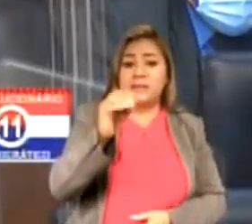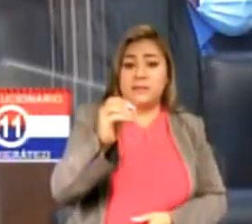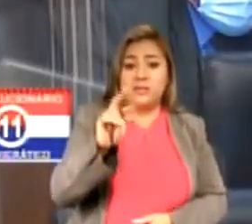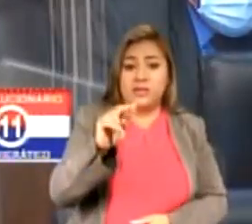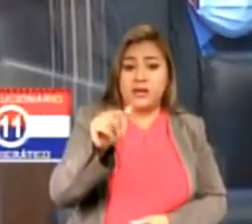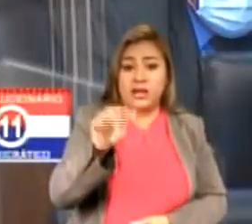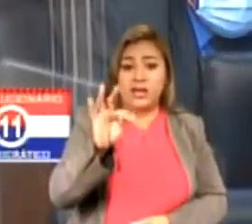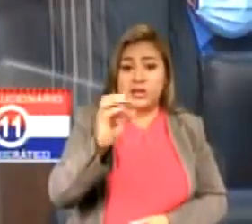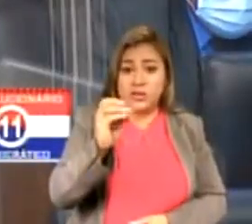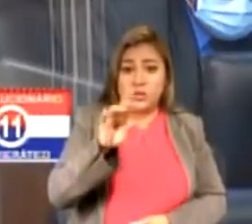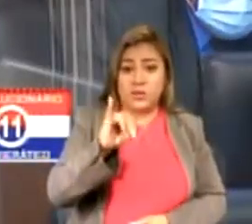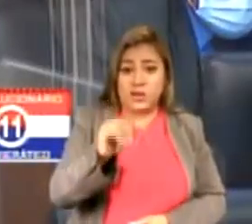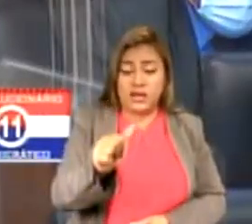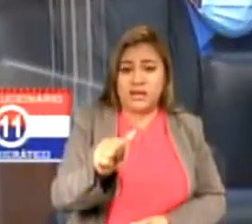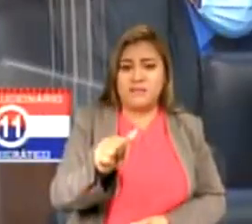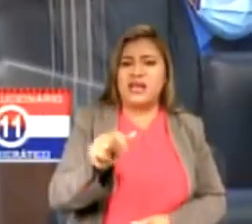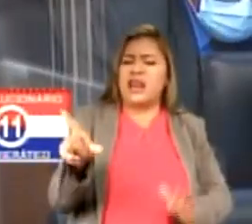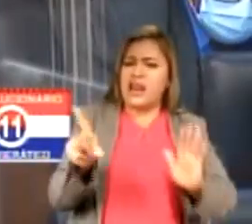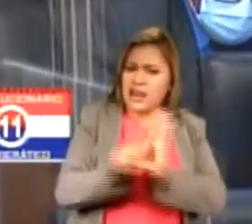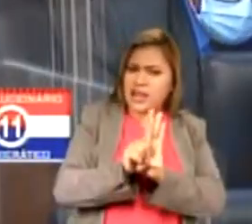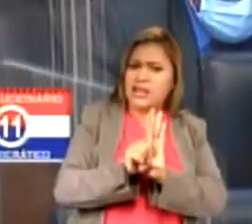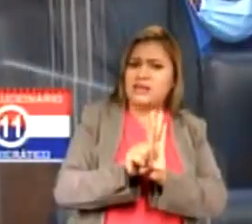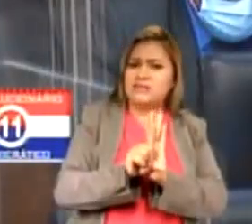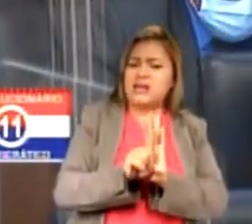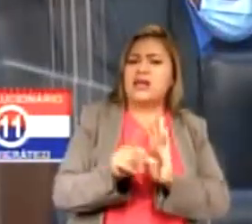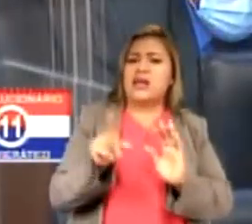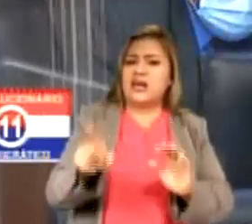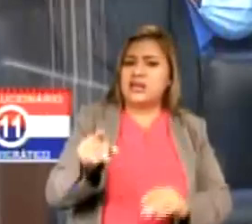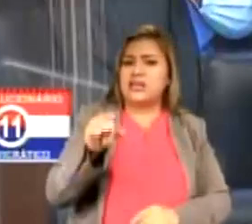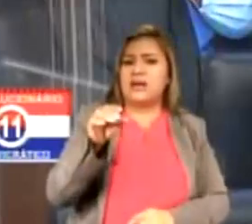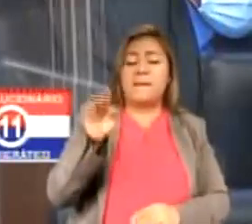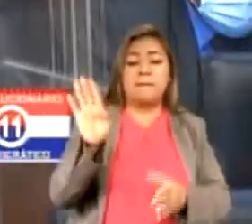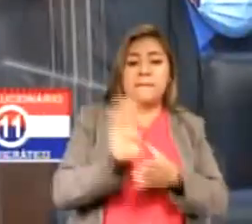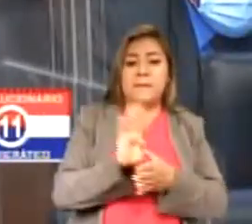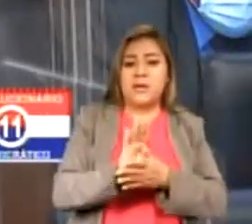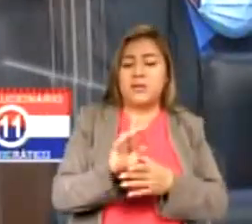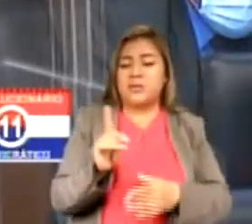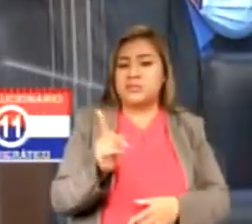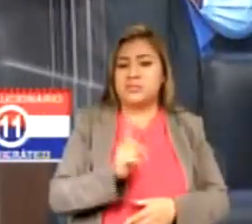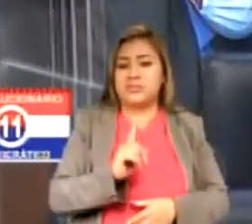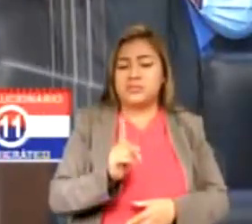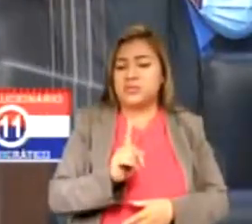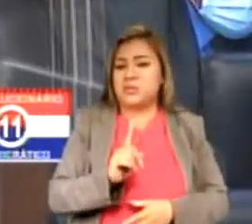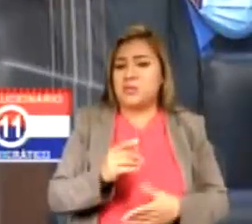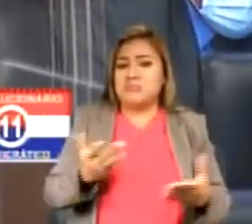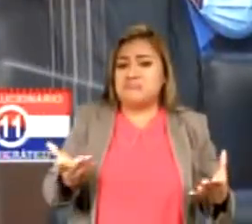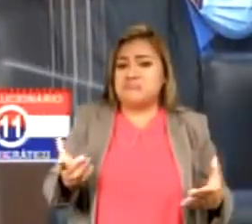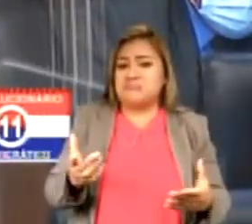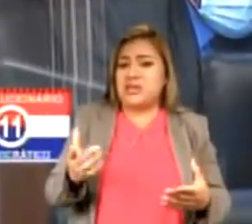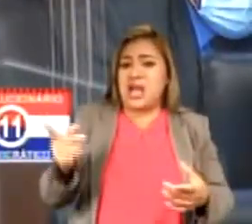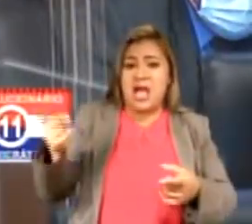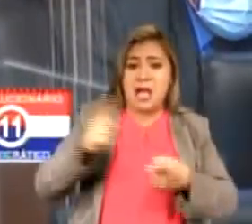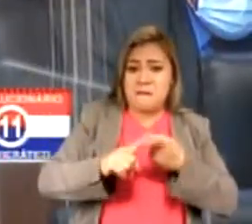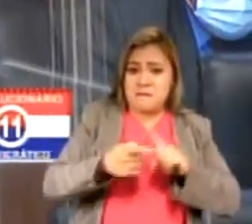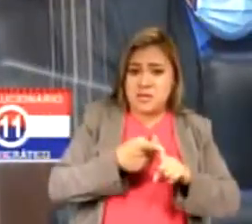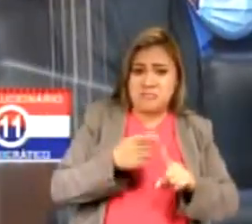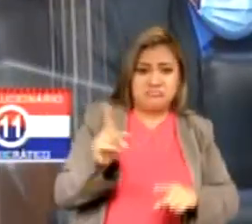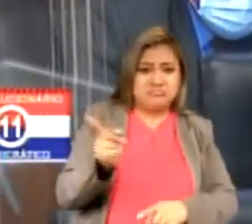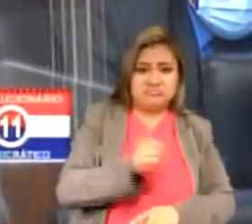no es ley, si no está en blanco y negro, los bancos no van a cumplir. Y los bancos no son amigos de nadie. Recuerden que les